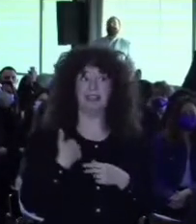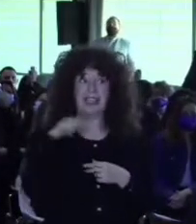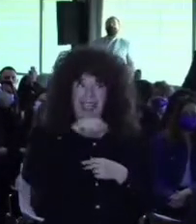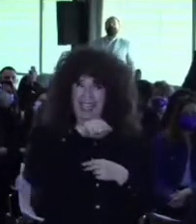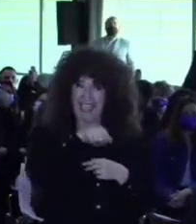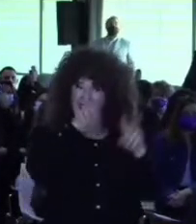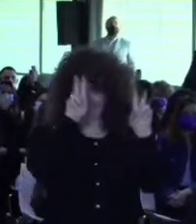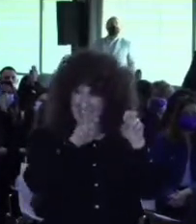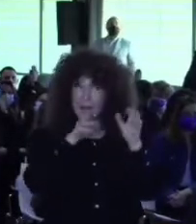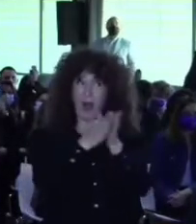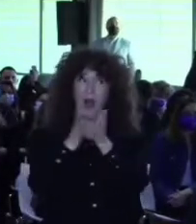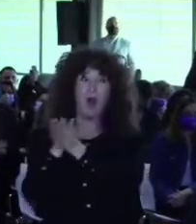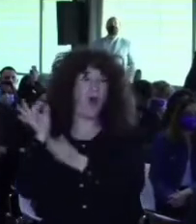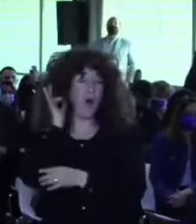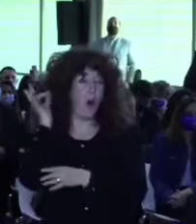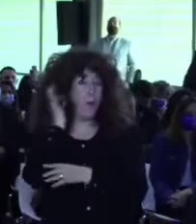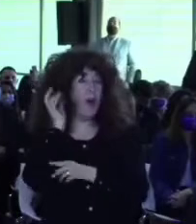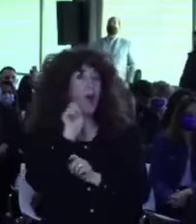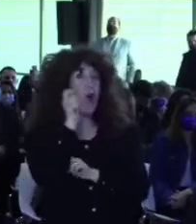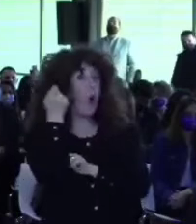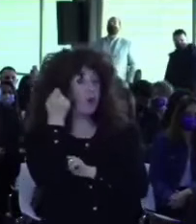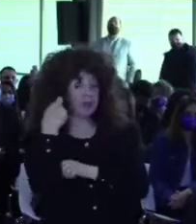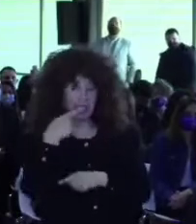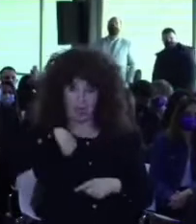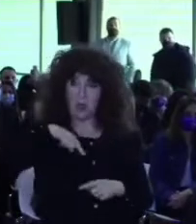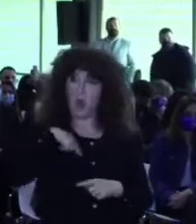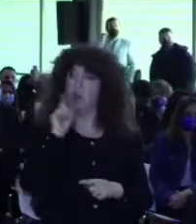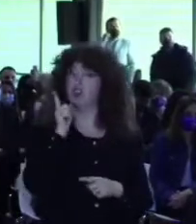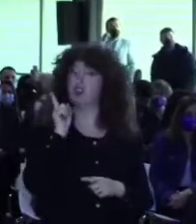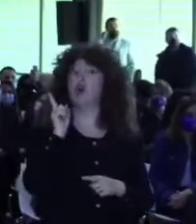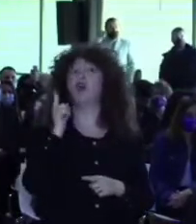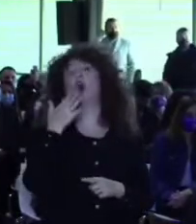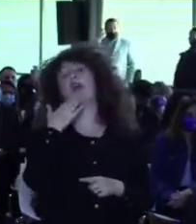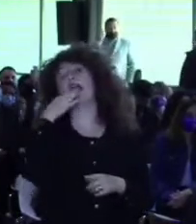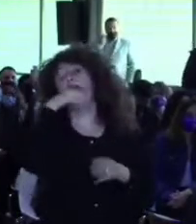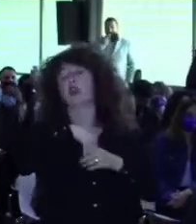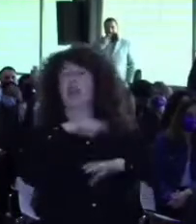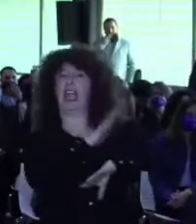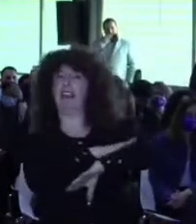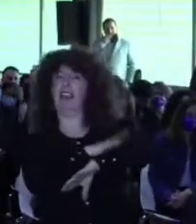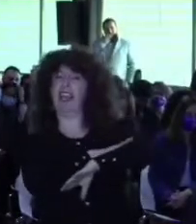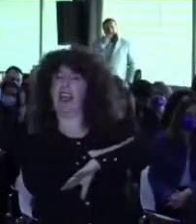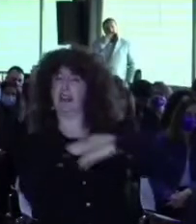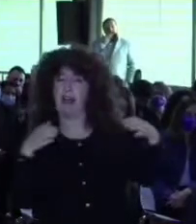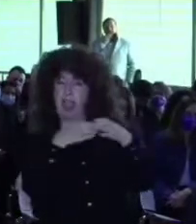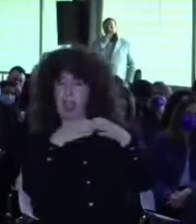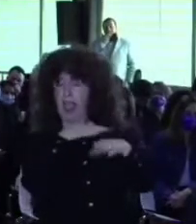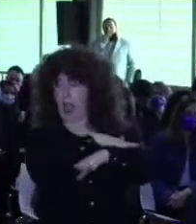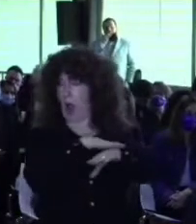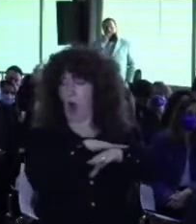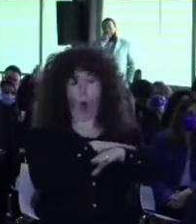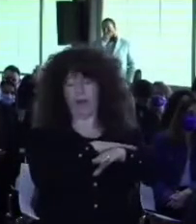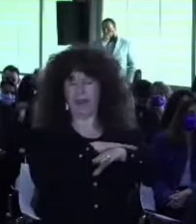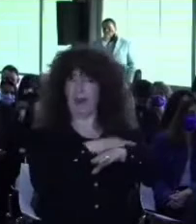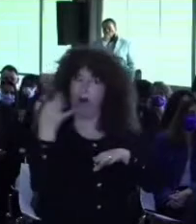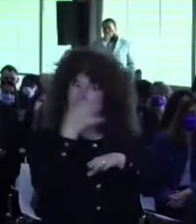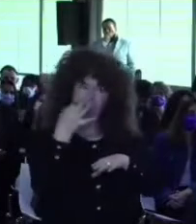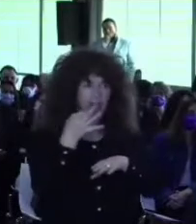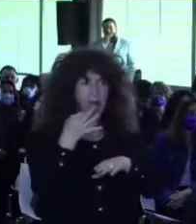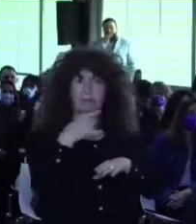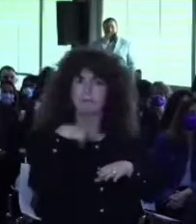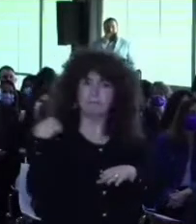compañera, no lo vamos a conseguir solas desde el ala izquierda del Gobierno. Para eso hacen falta todas las